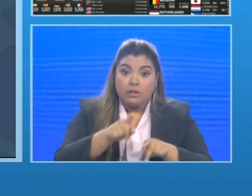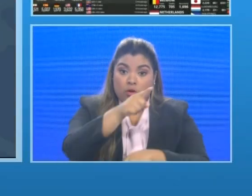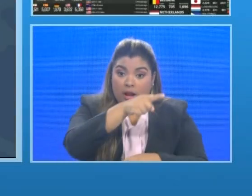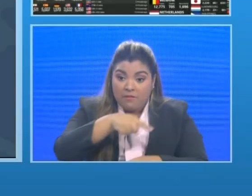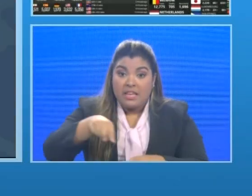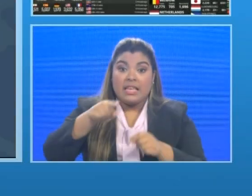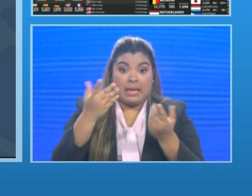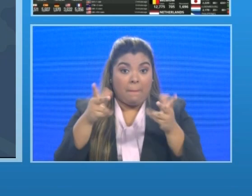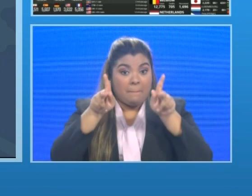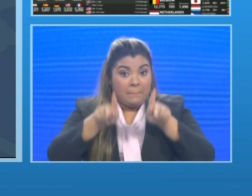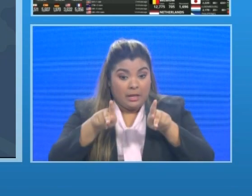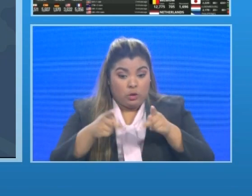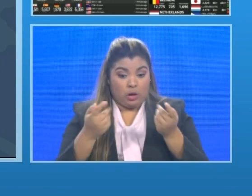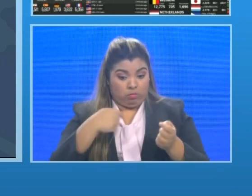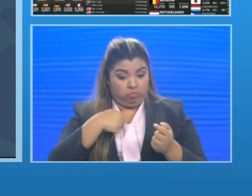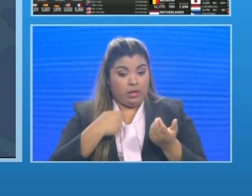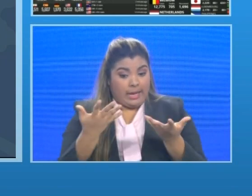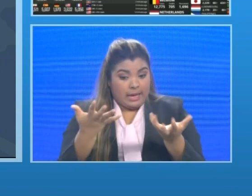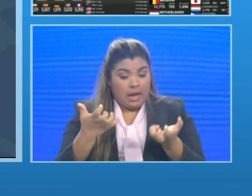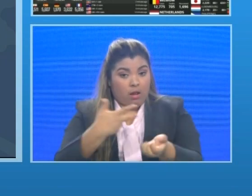al